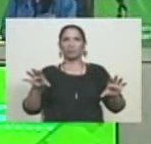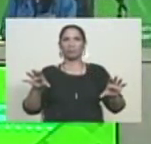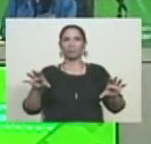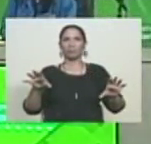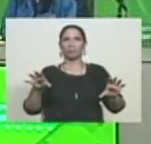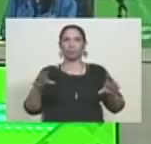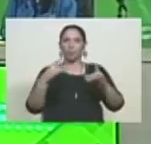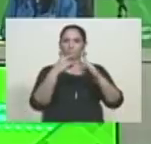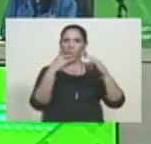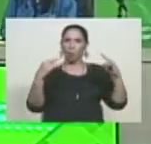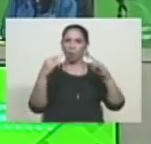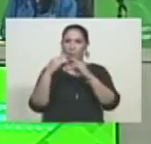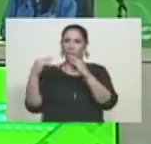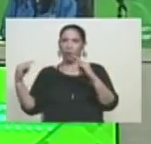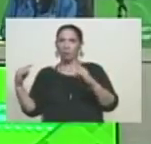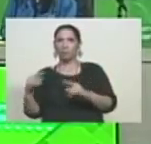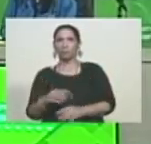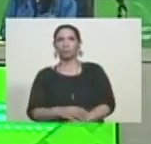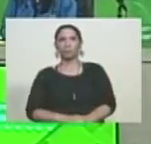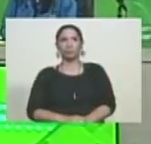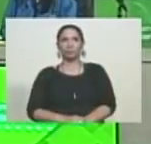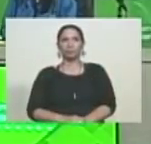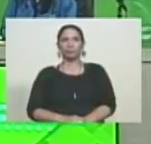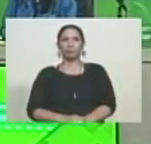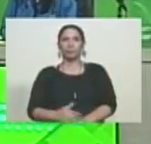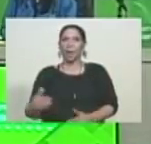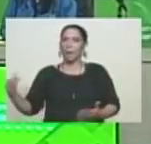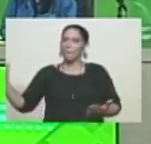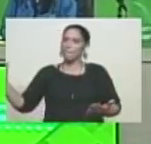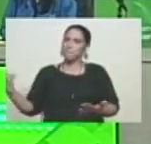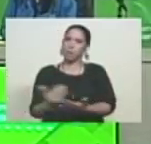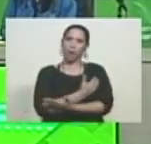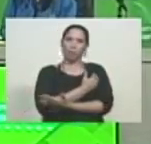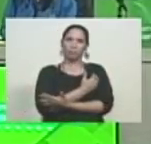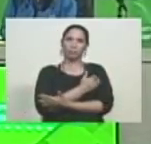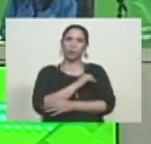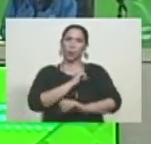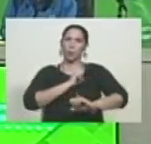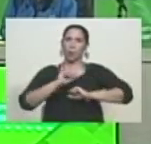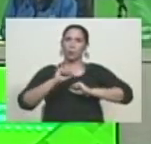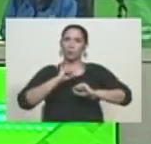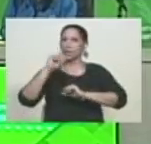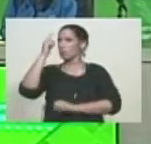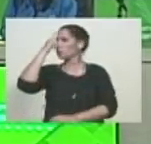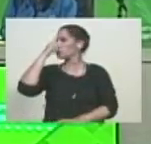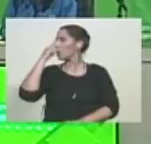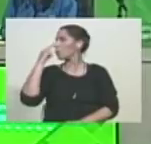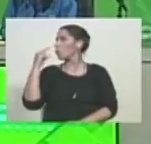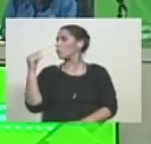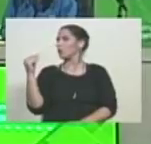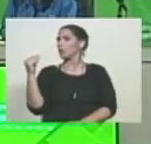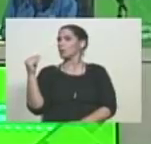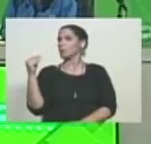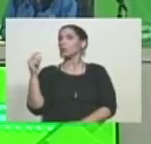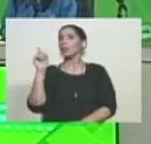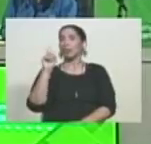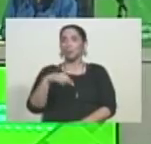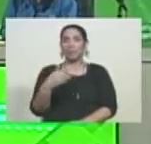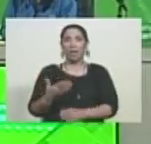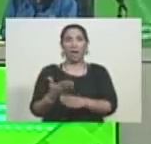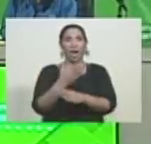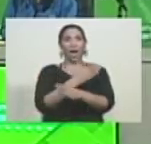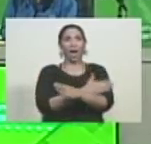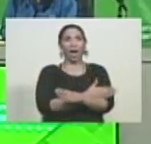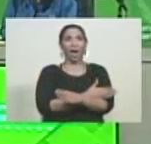por fincas. Y arrasaron el movimiento zamorista, así como antes Páez había